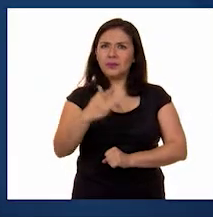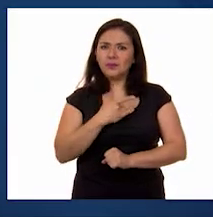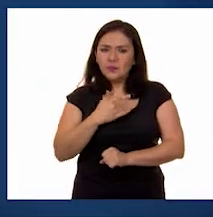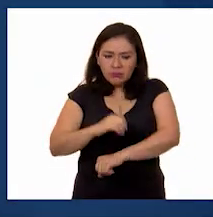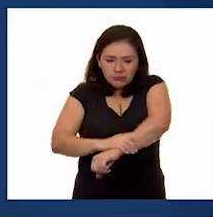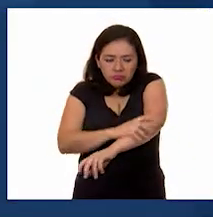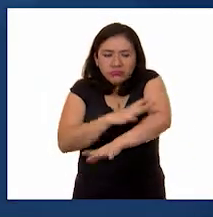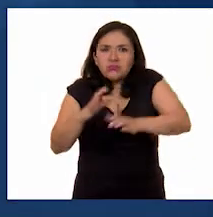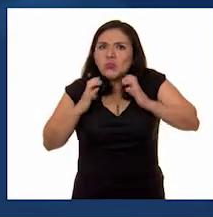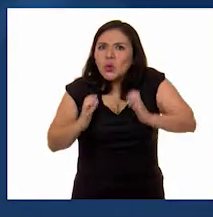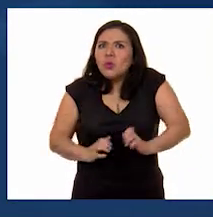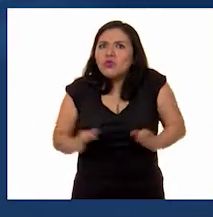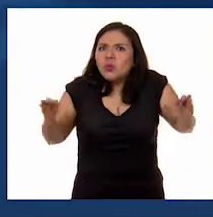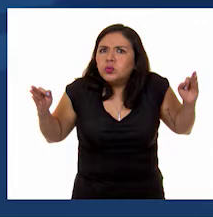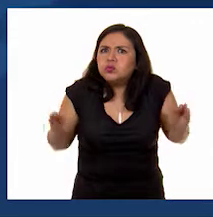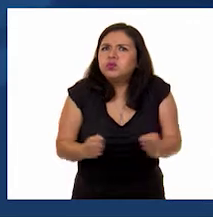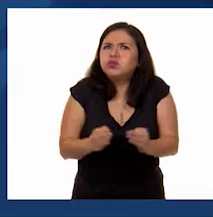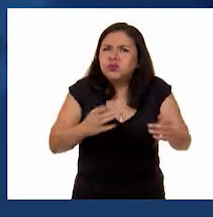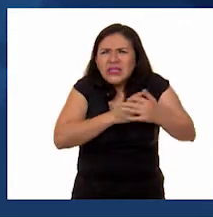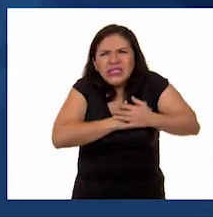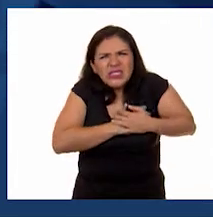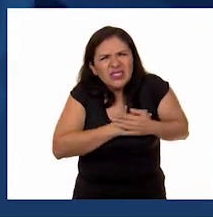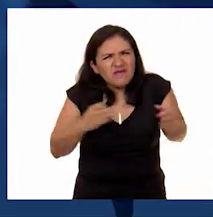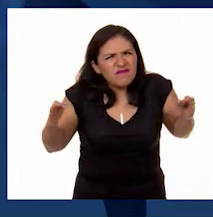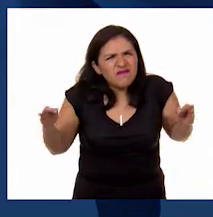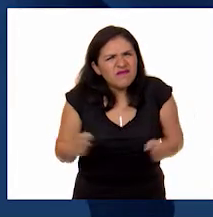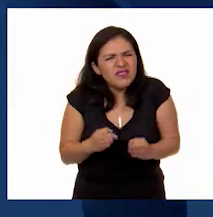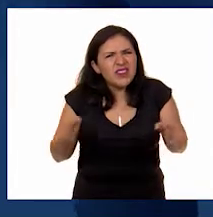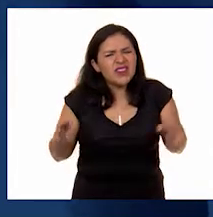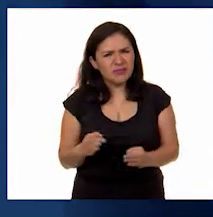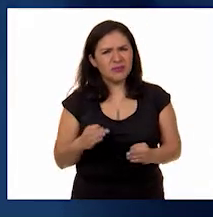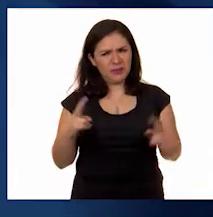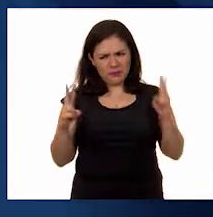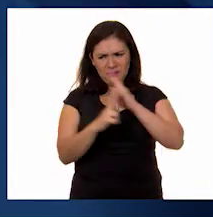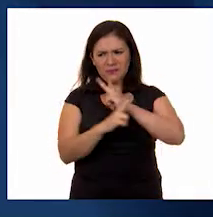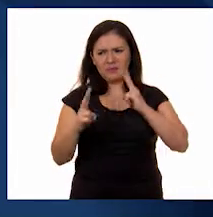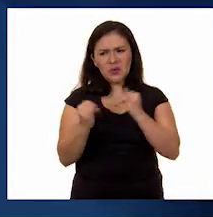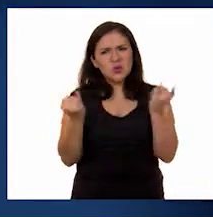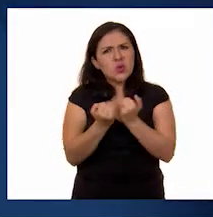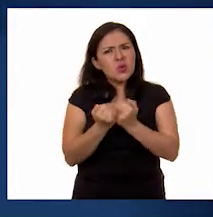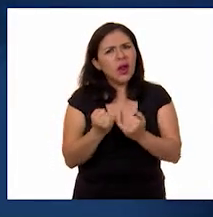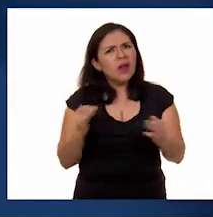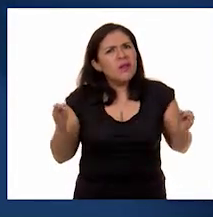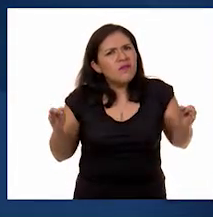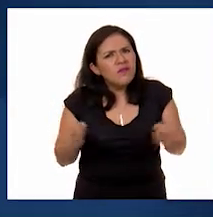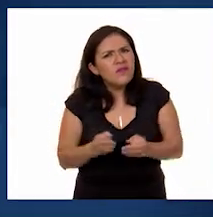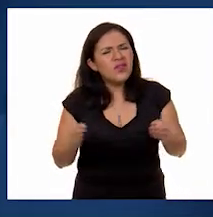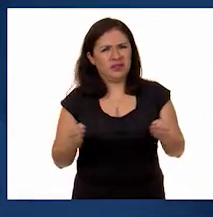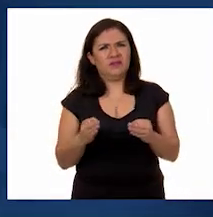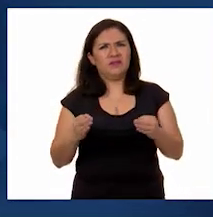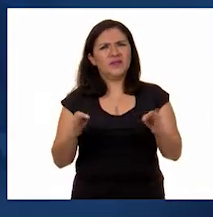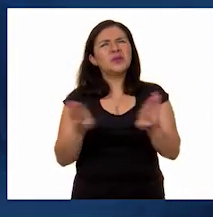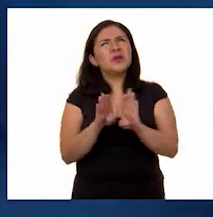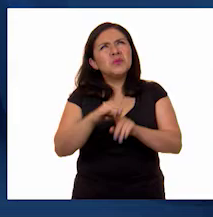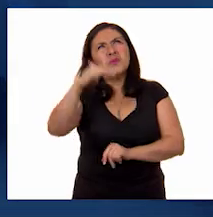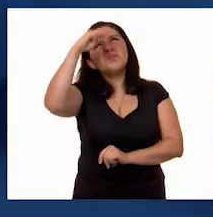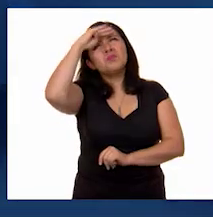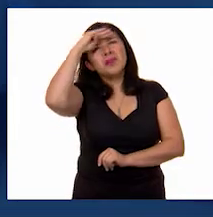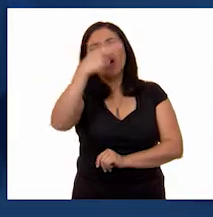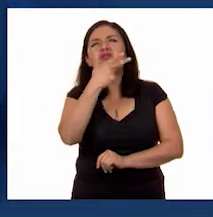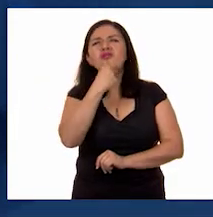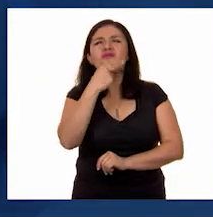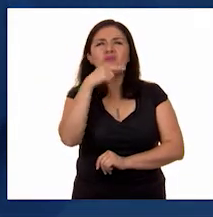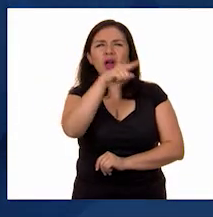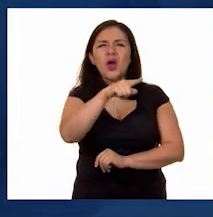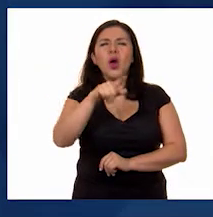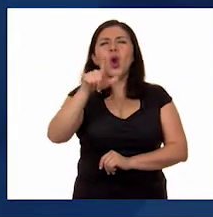hasta el pecho. ¿Qué sería? Y la respiración también. Al recibidor de maderas de Mr. Dougal, Lorenzo